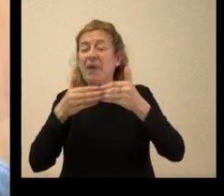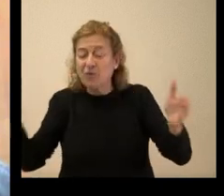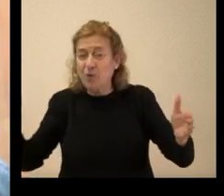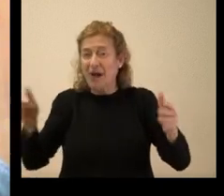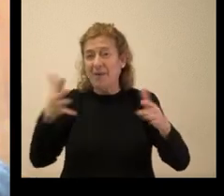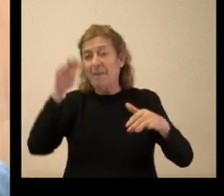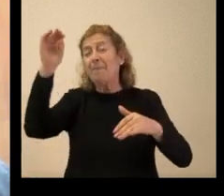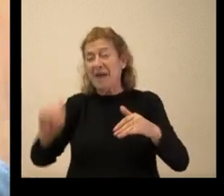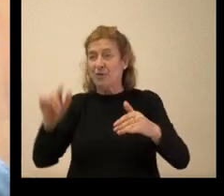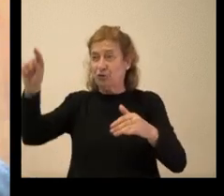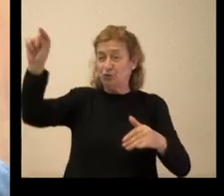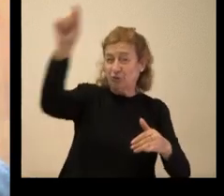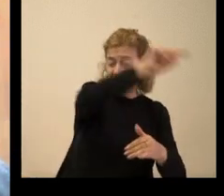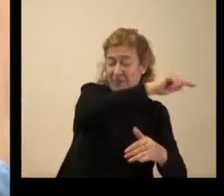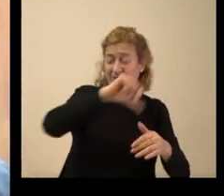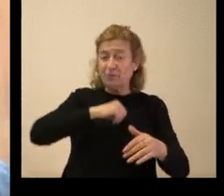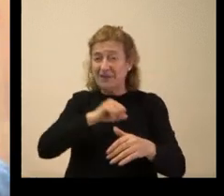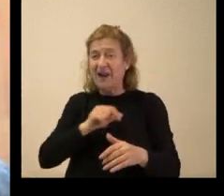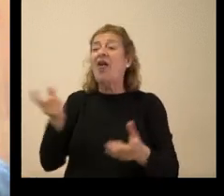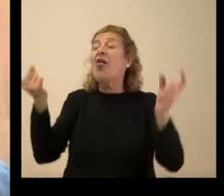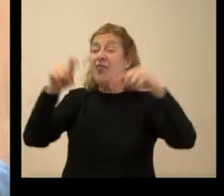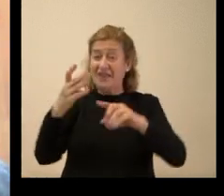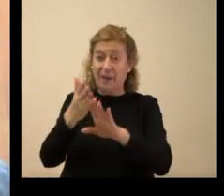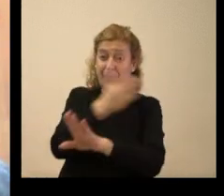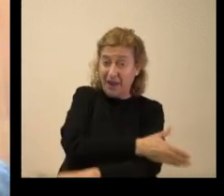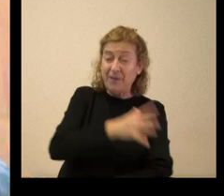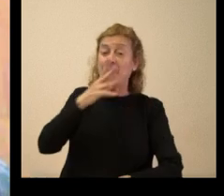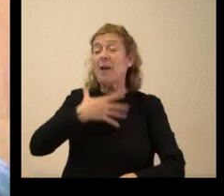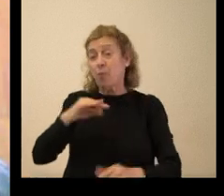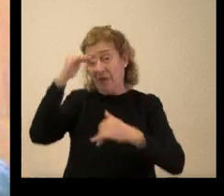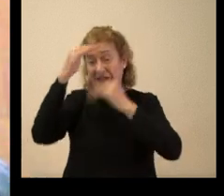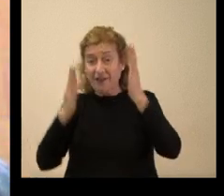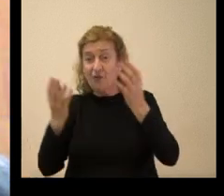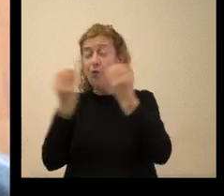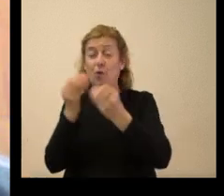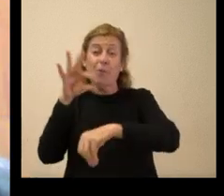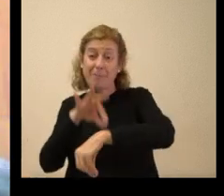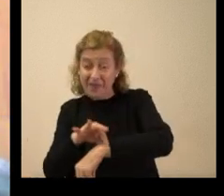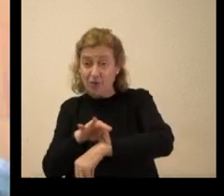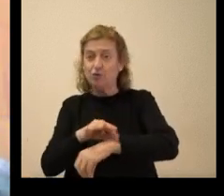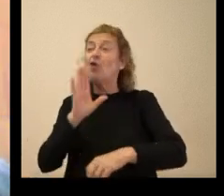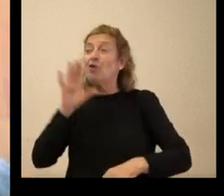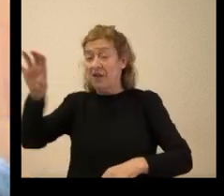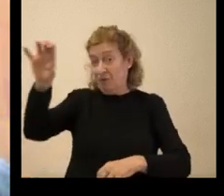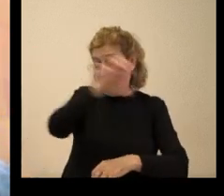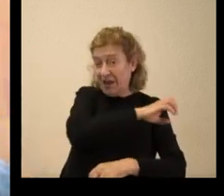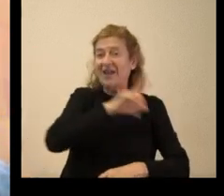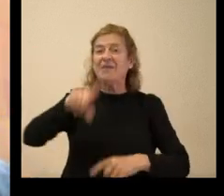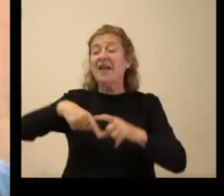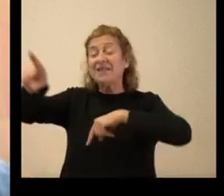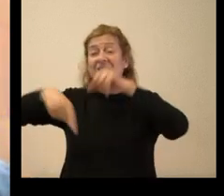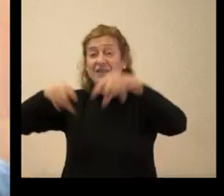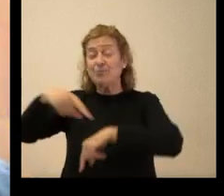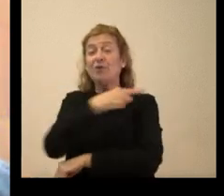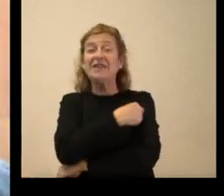cita previa también para poder ser atendidos por los médicos en esos consultorios el transporte sanitario